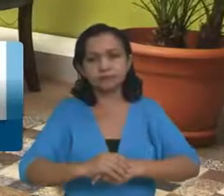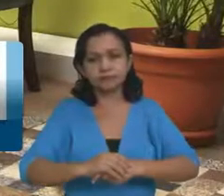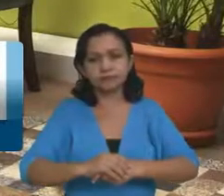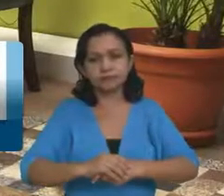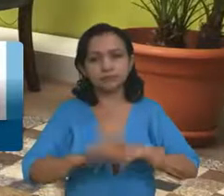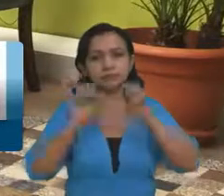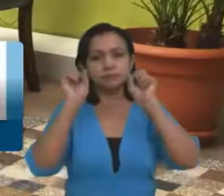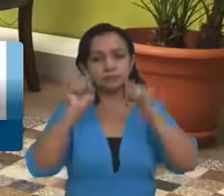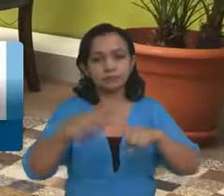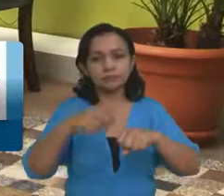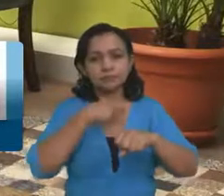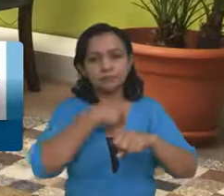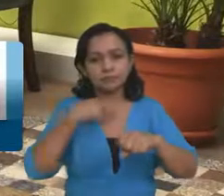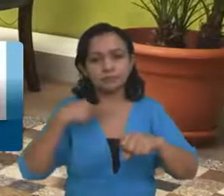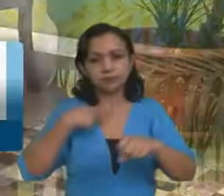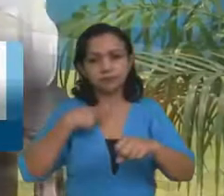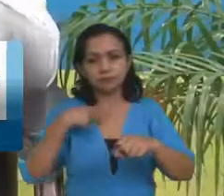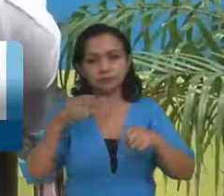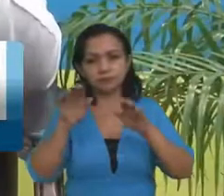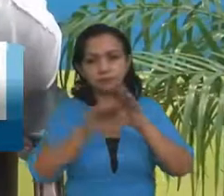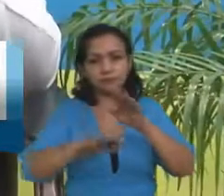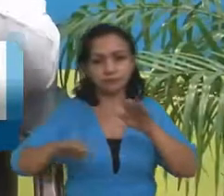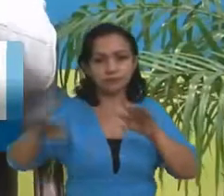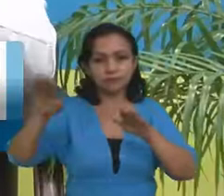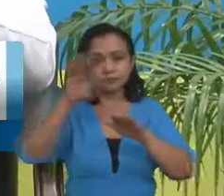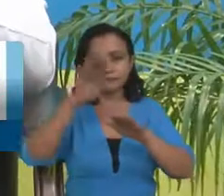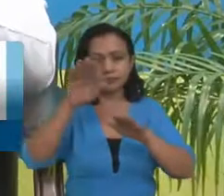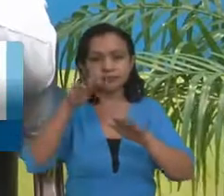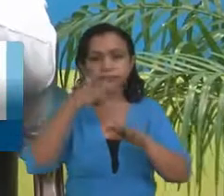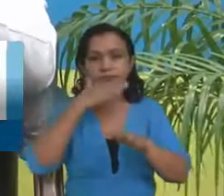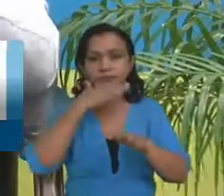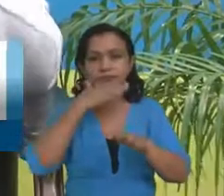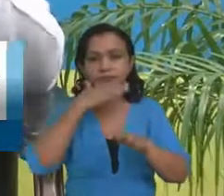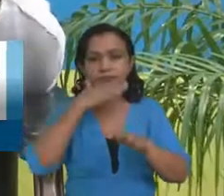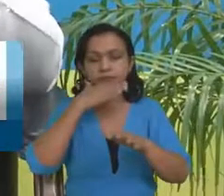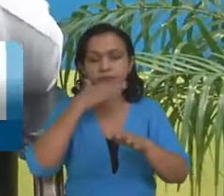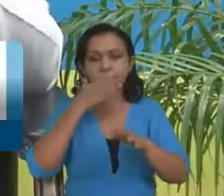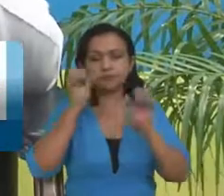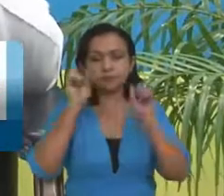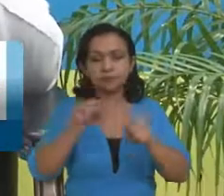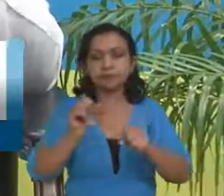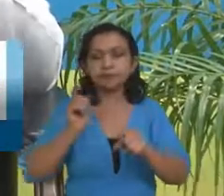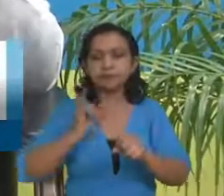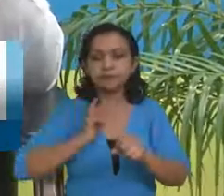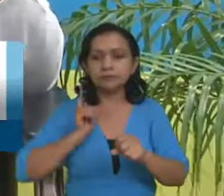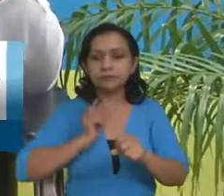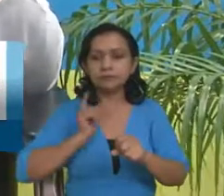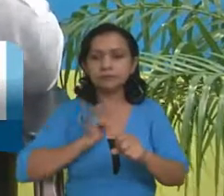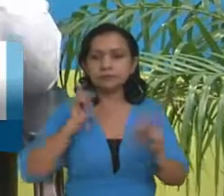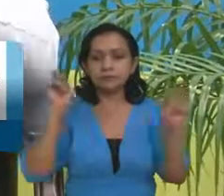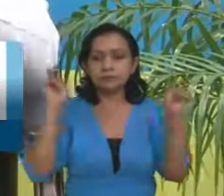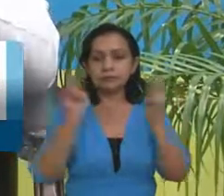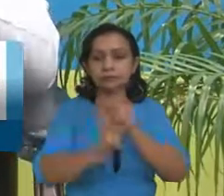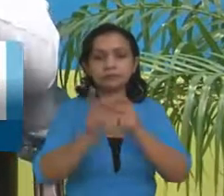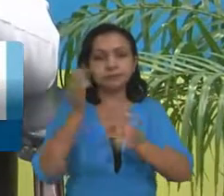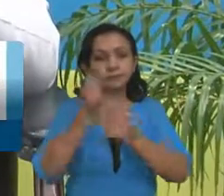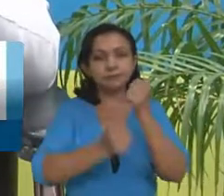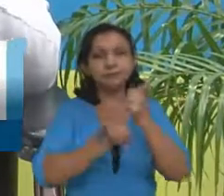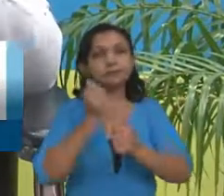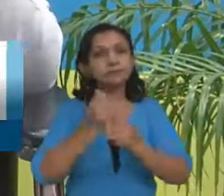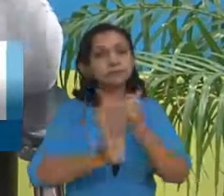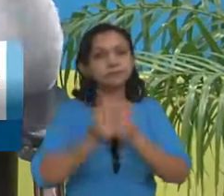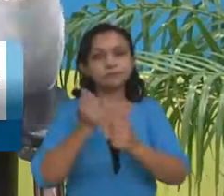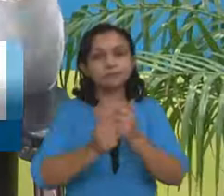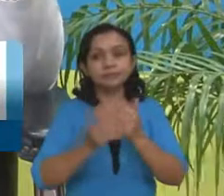Puede crear más complicaciones de las que ya tenía y empeorar el problema, pues.